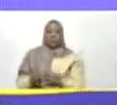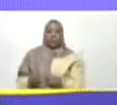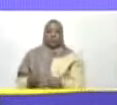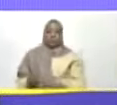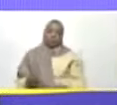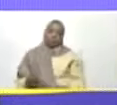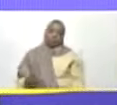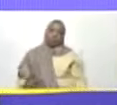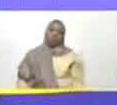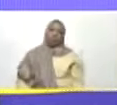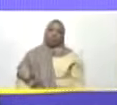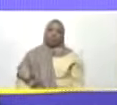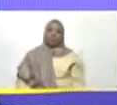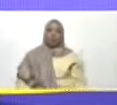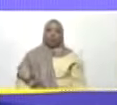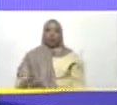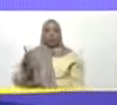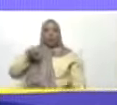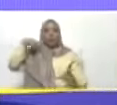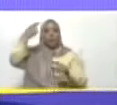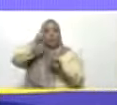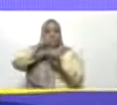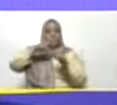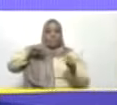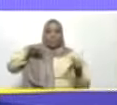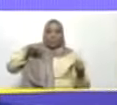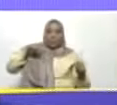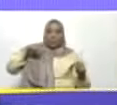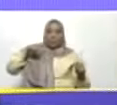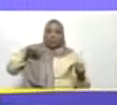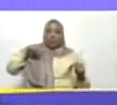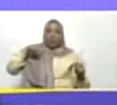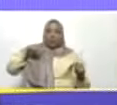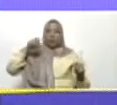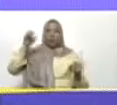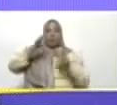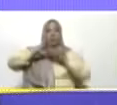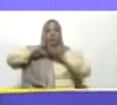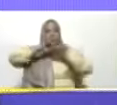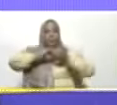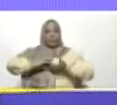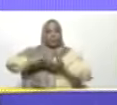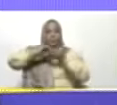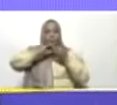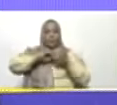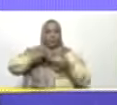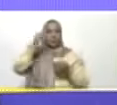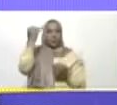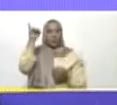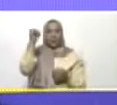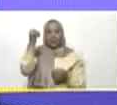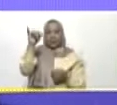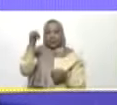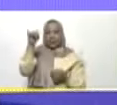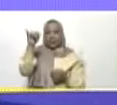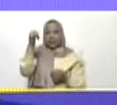Trujillo amazonas nueva Esparta Trujillo yaracuy